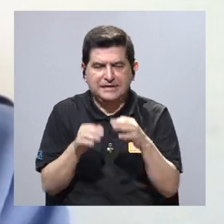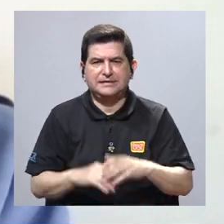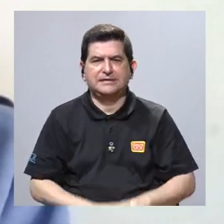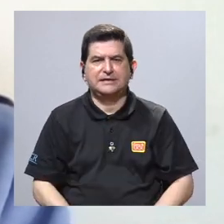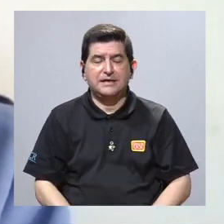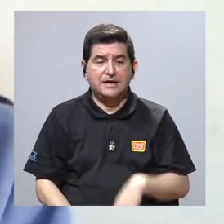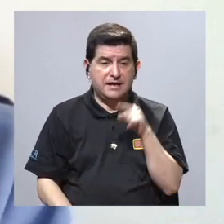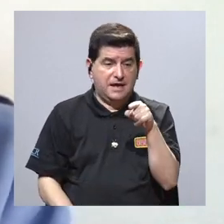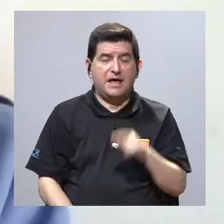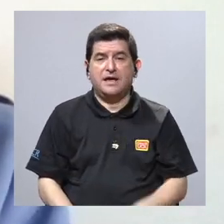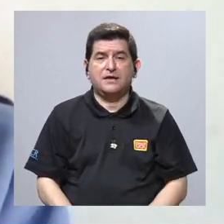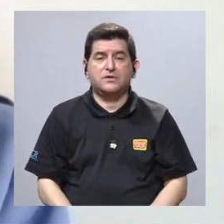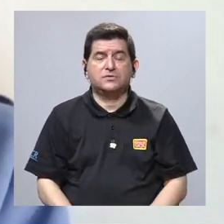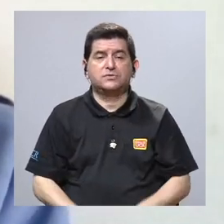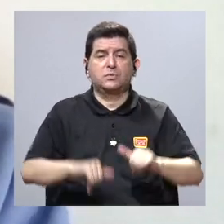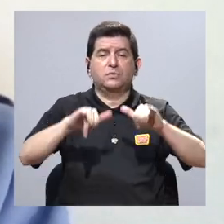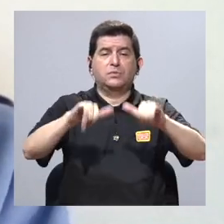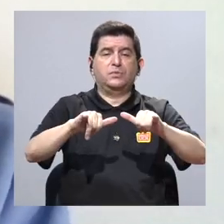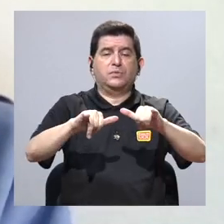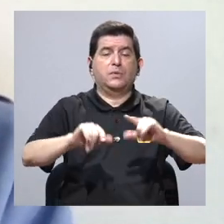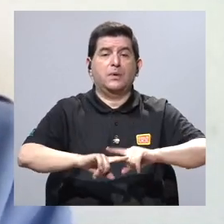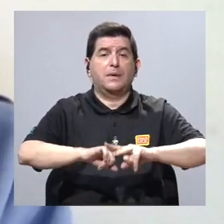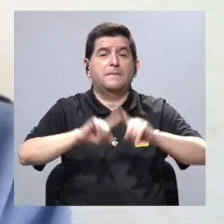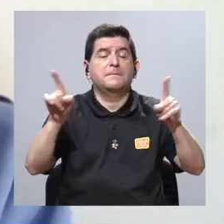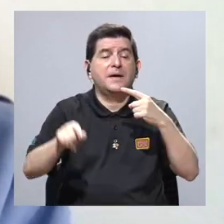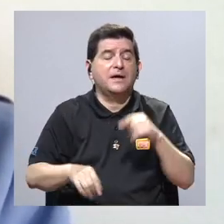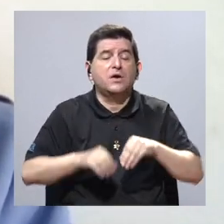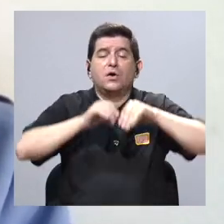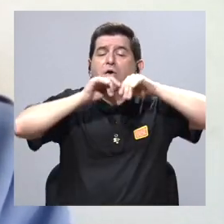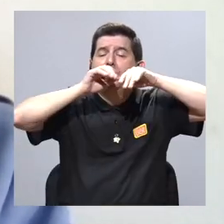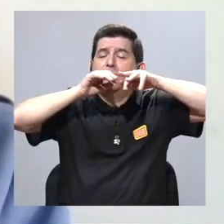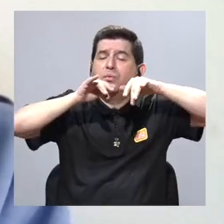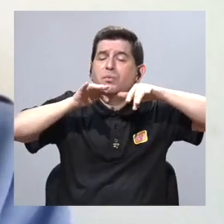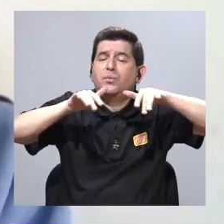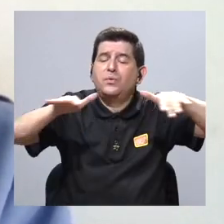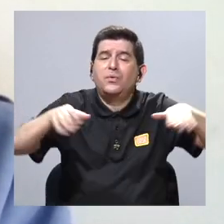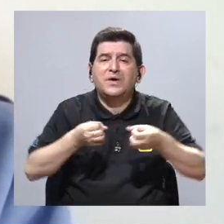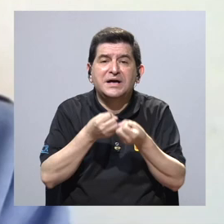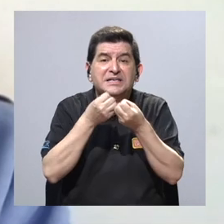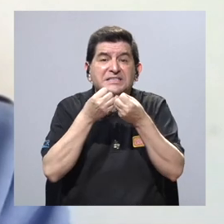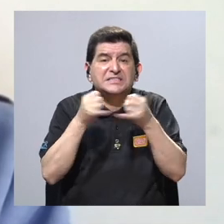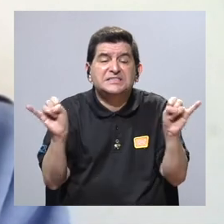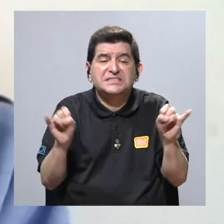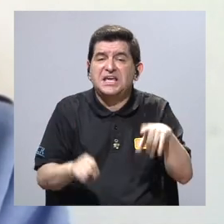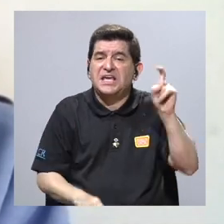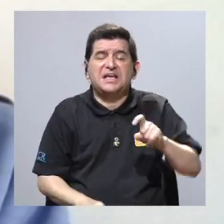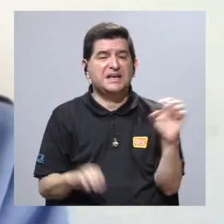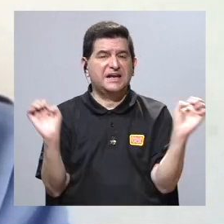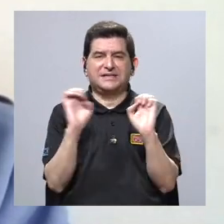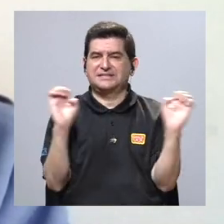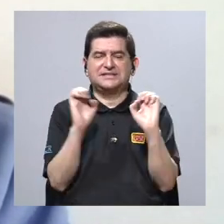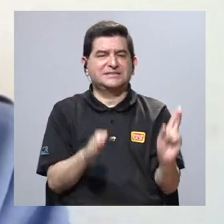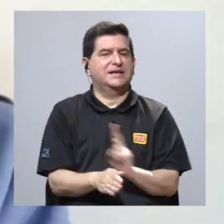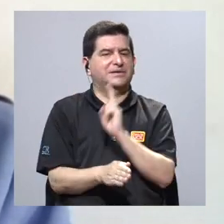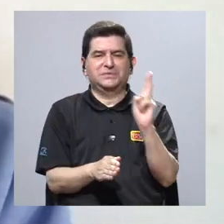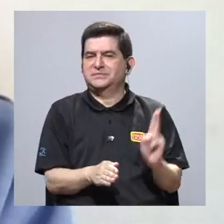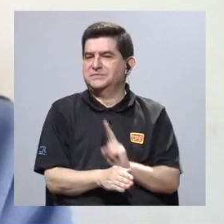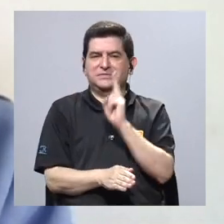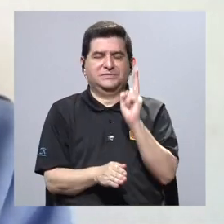los viriones son inertes, pero se diseminan sin ningún gasto de